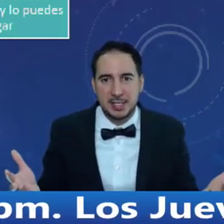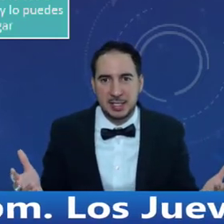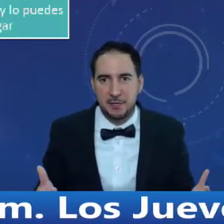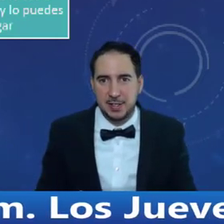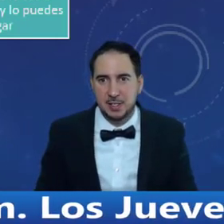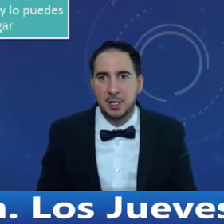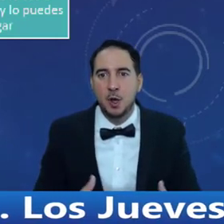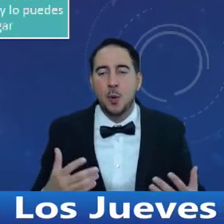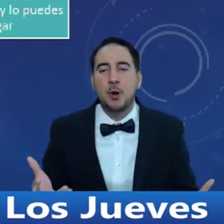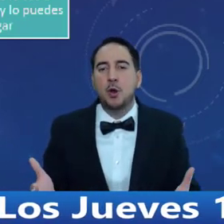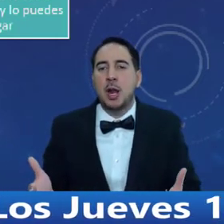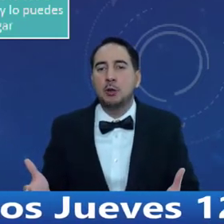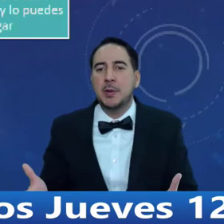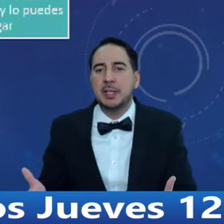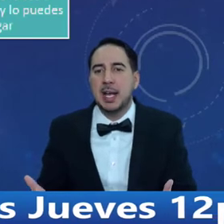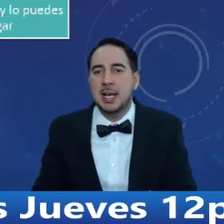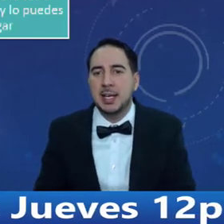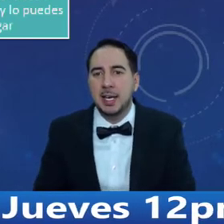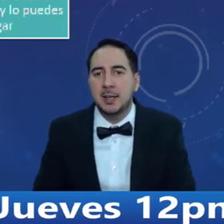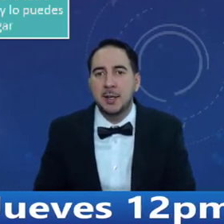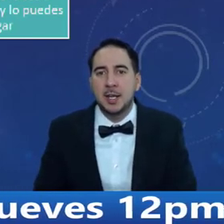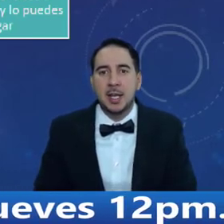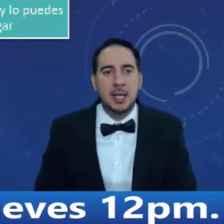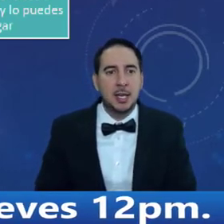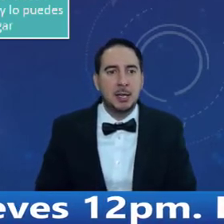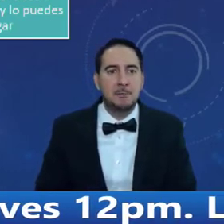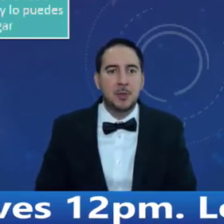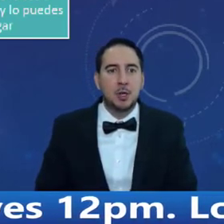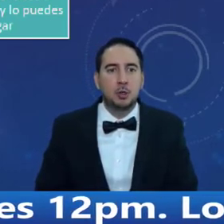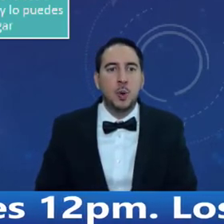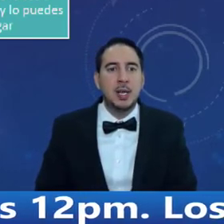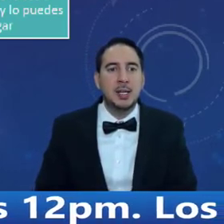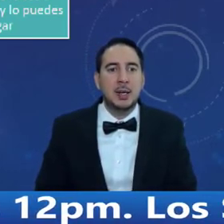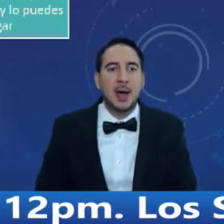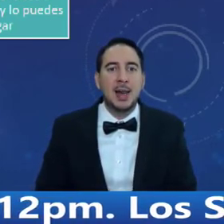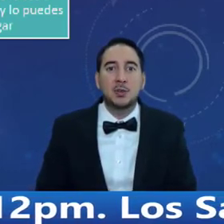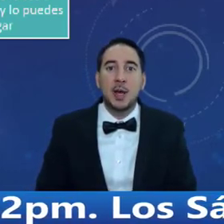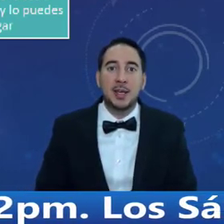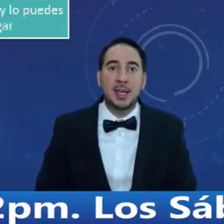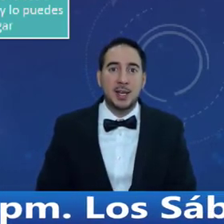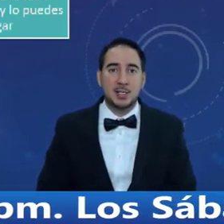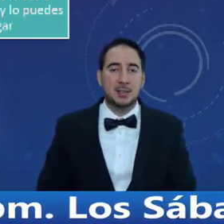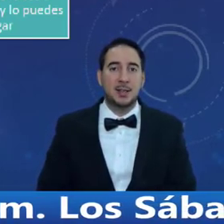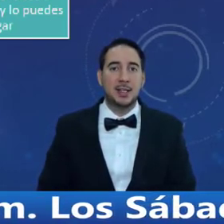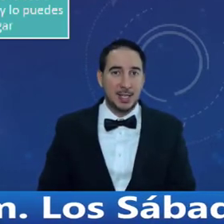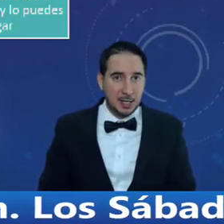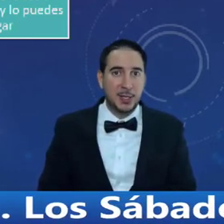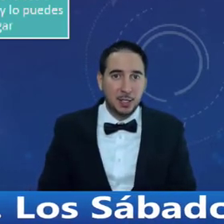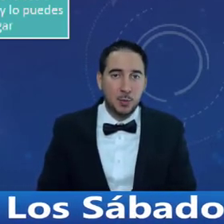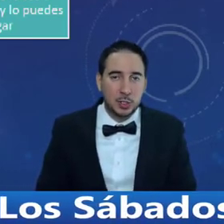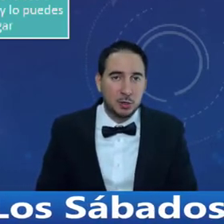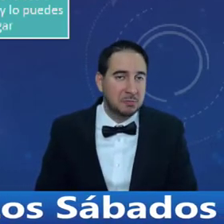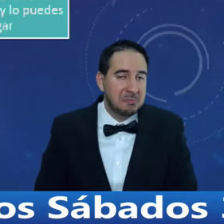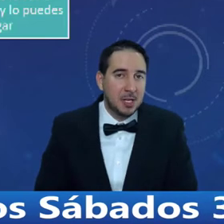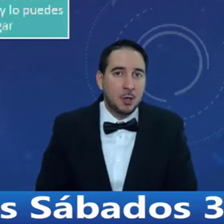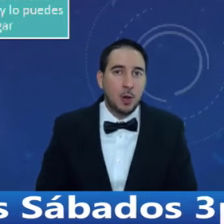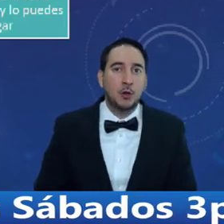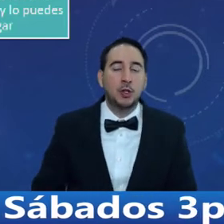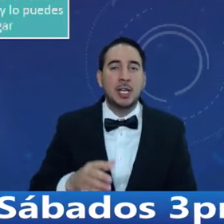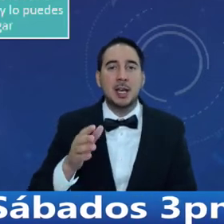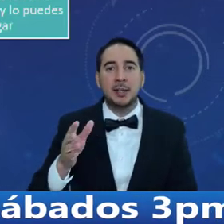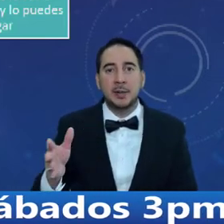porque no aparece así de fácil. Bueno, la otra ventaja es que tú eliges trabajar las hojas que quieras. Exactamente como lo estaba yo.